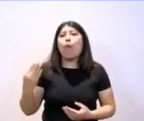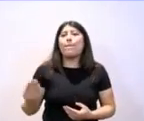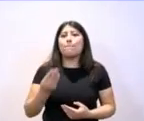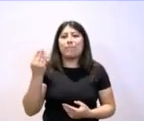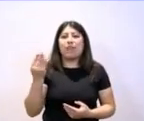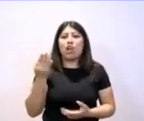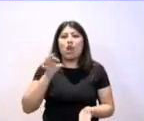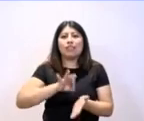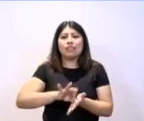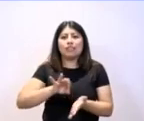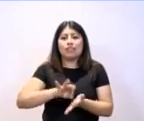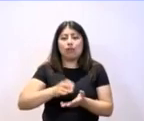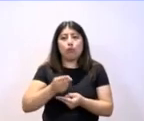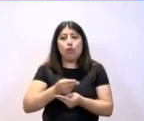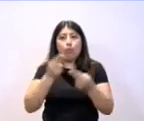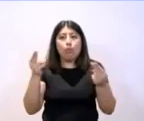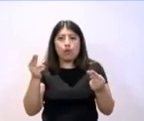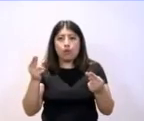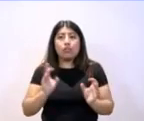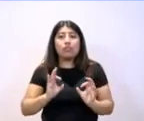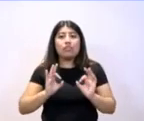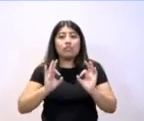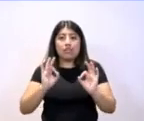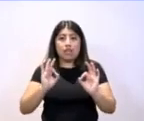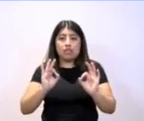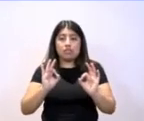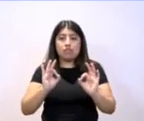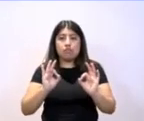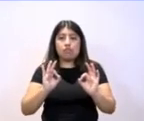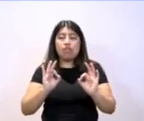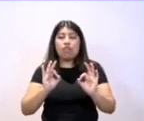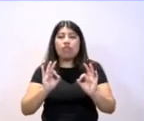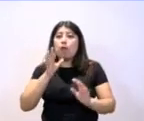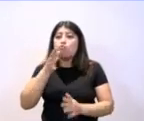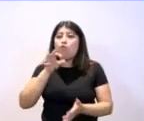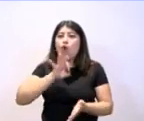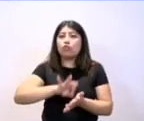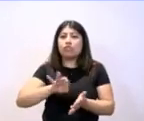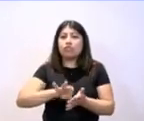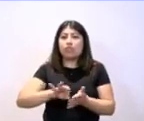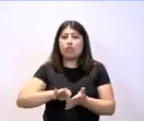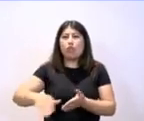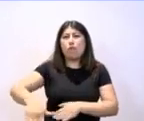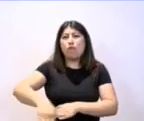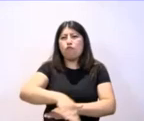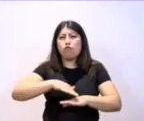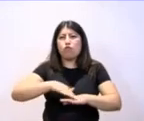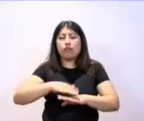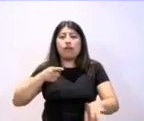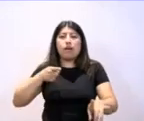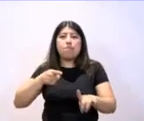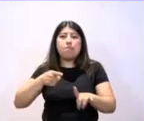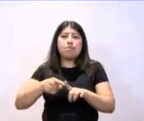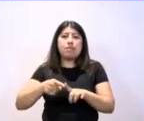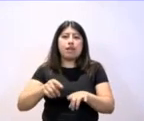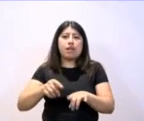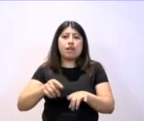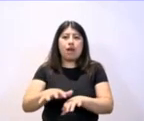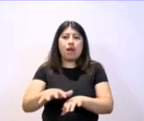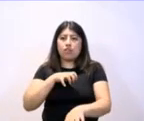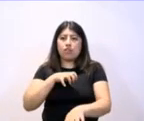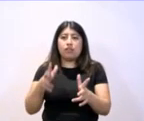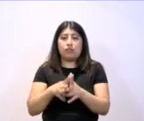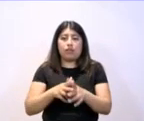los servicios públicos y en este caso concreto de unos servicios fundamentales para la mayoría de la